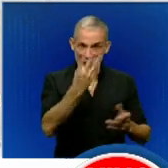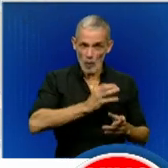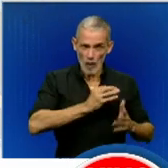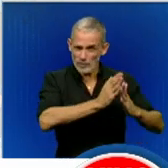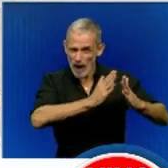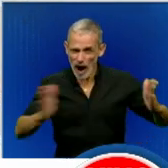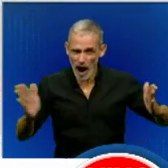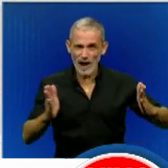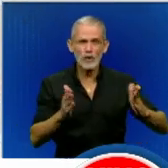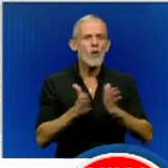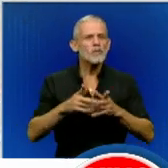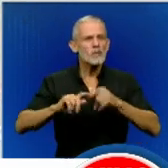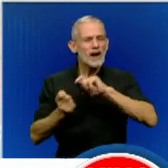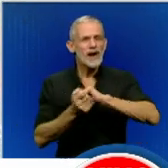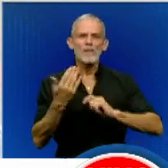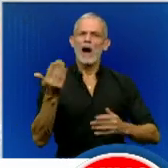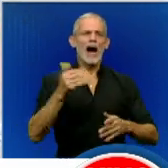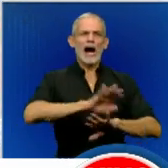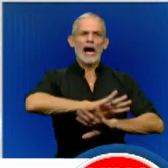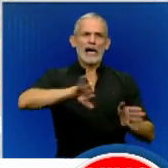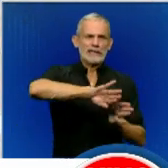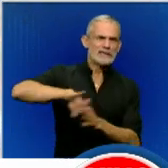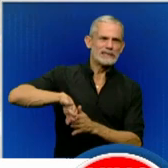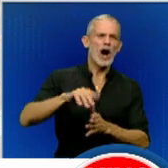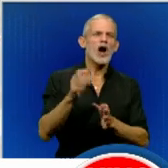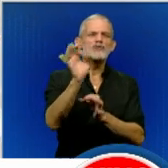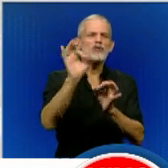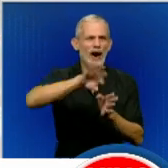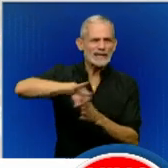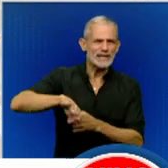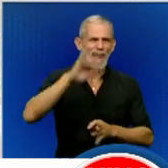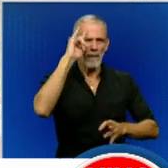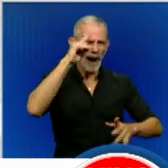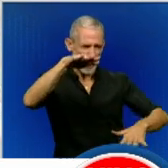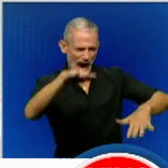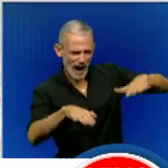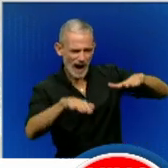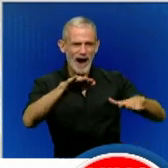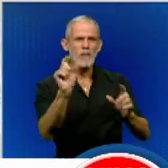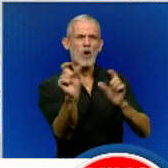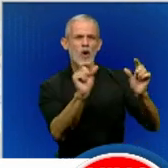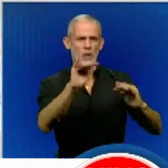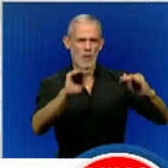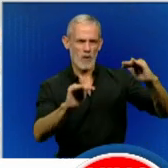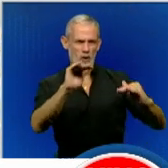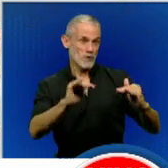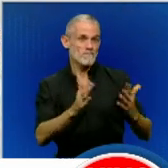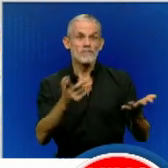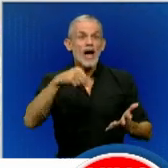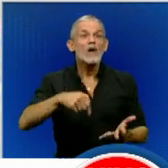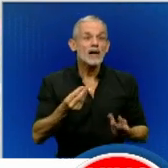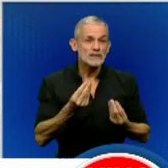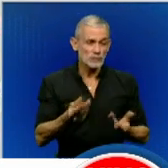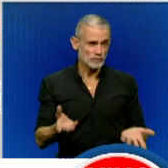de juntos por el cambio habíamos logrado un equilibrio razonable así que entonces